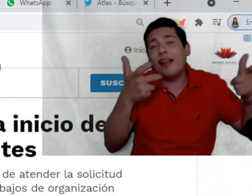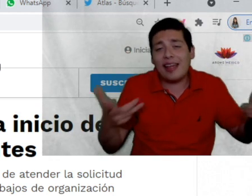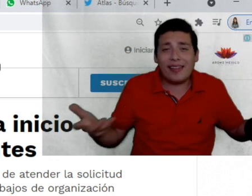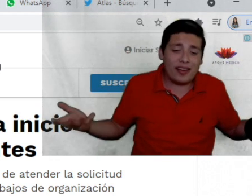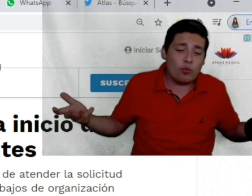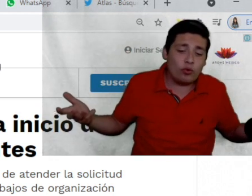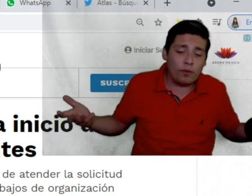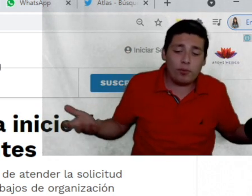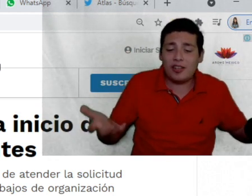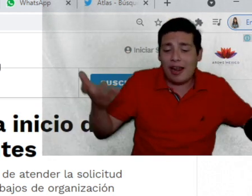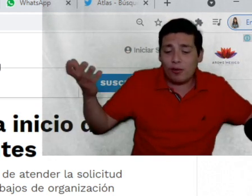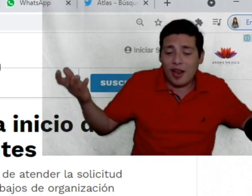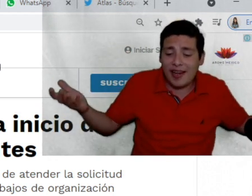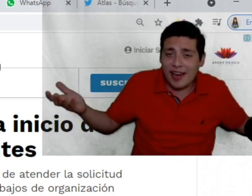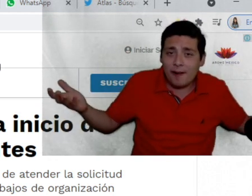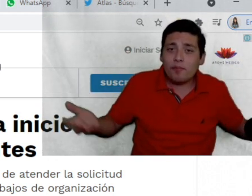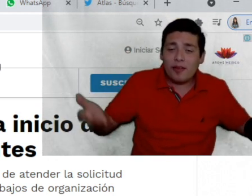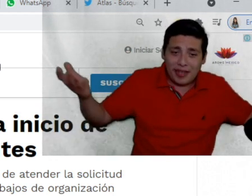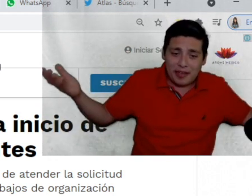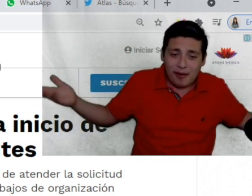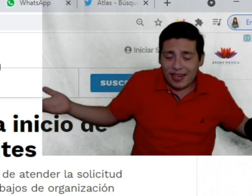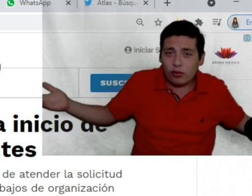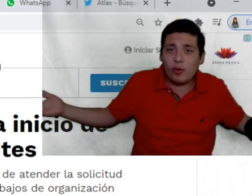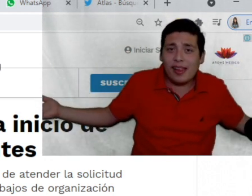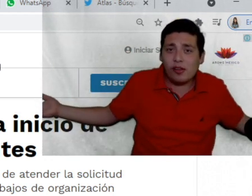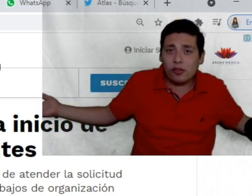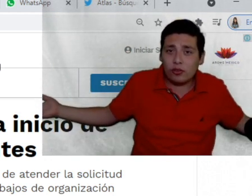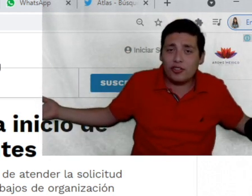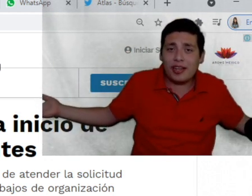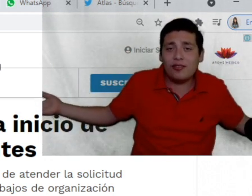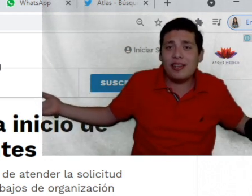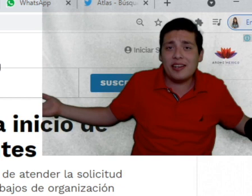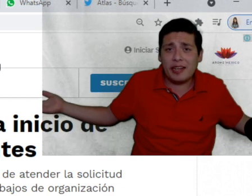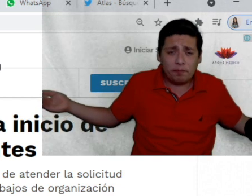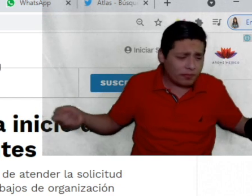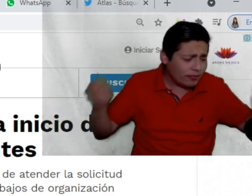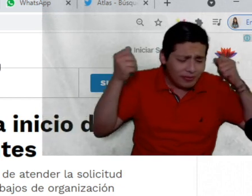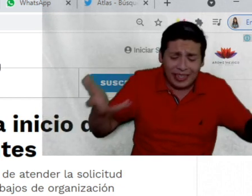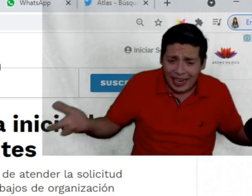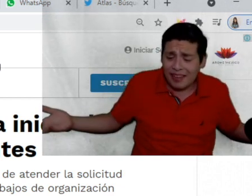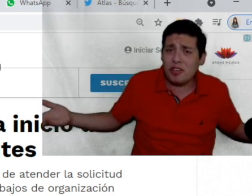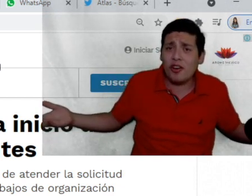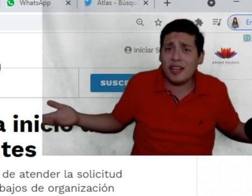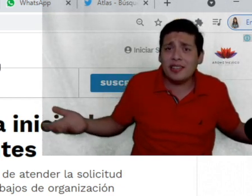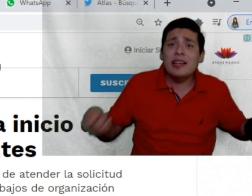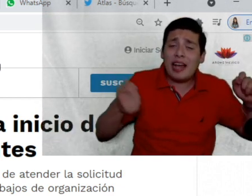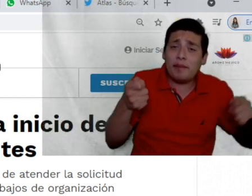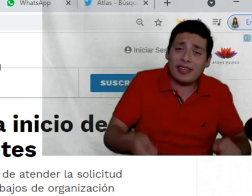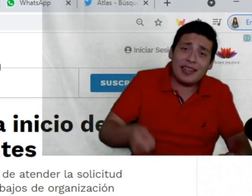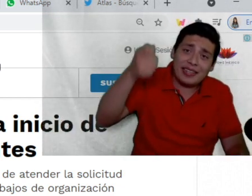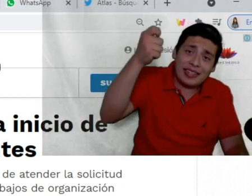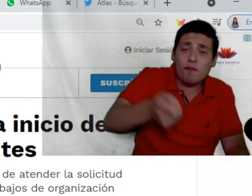por falta de recurso. Pues si ya lo tienen, que se bajen los sueldos. Los consejeros del INE ganan millones